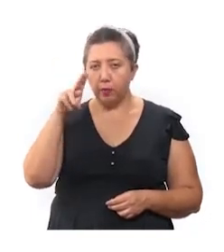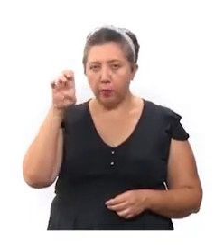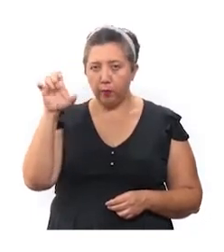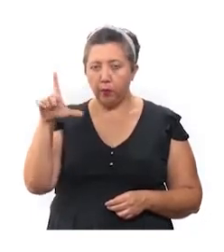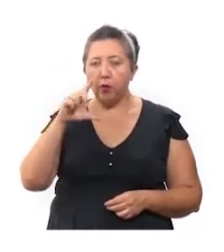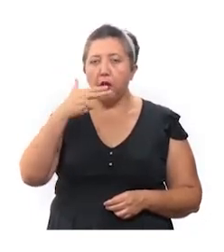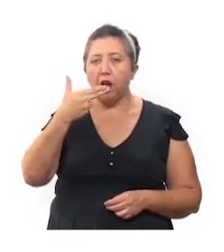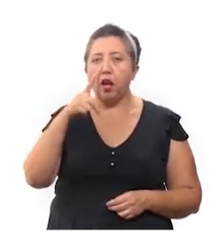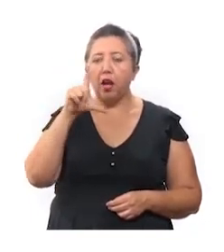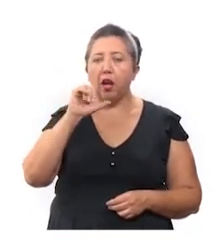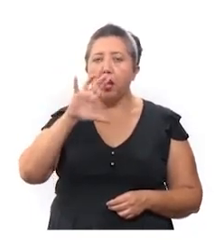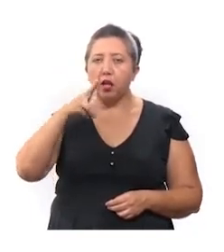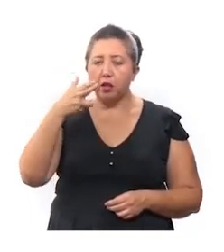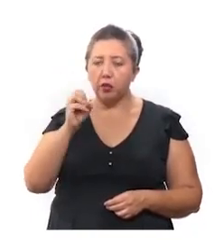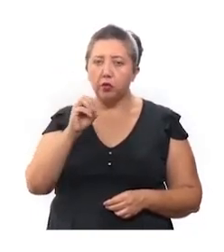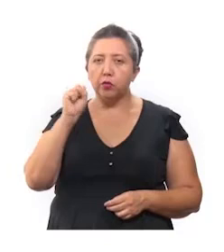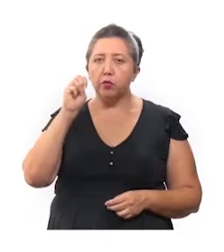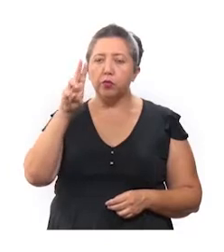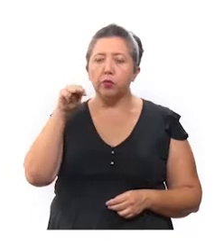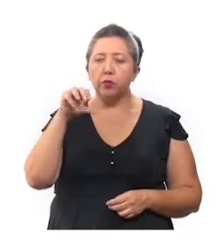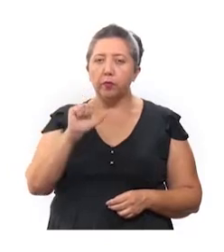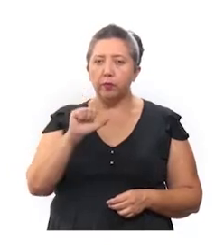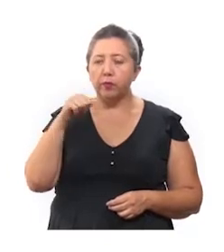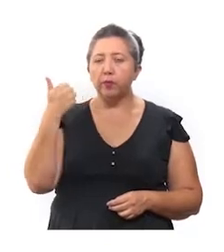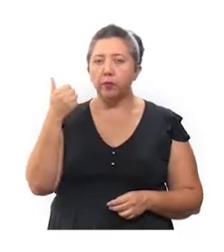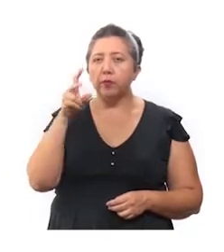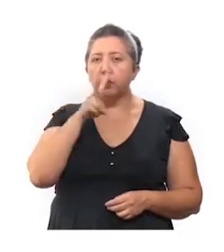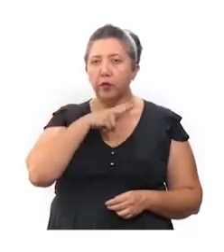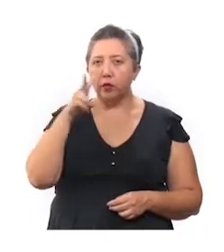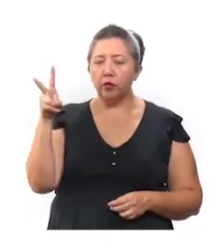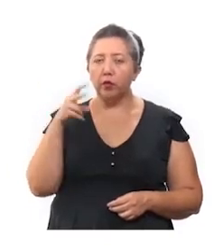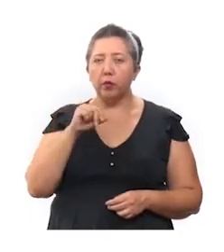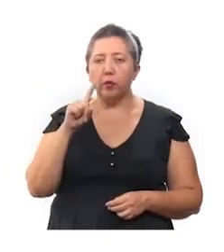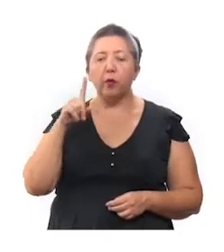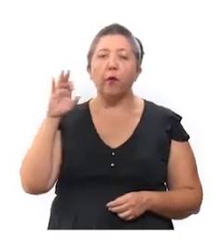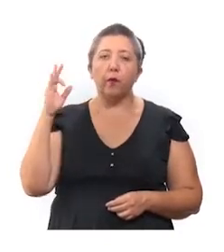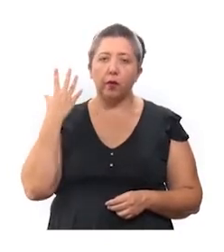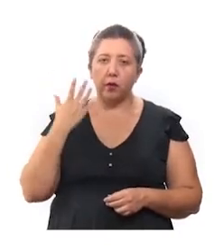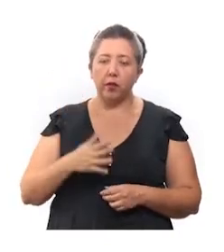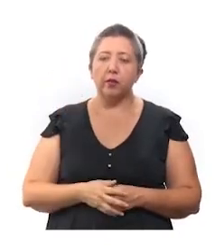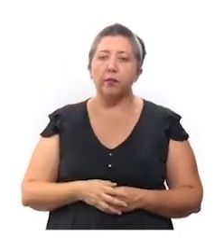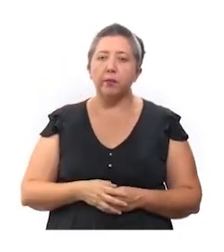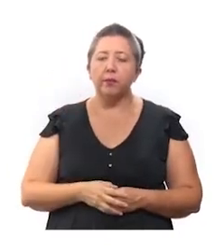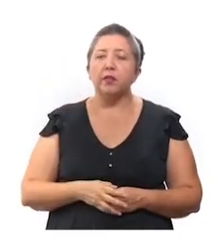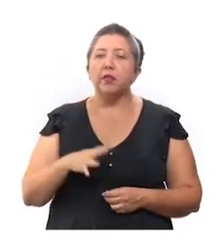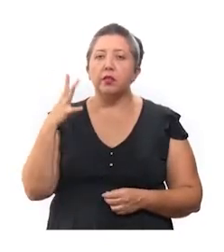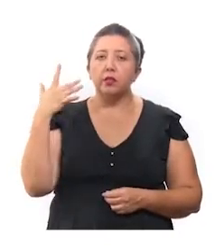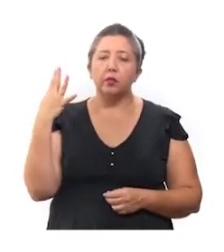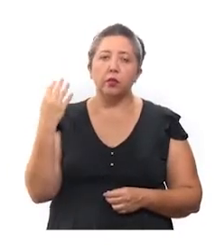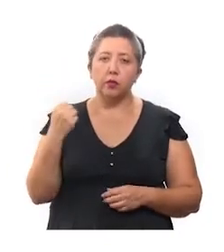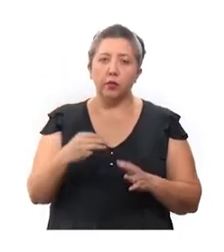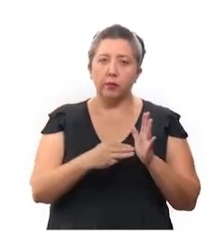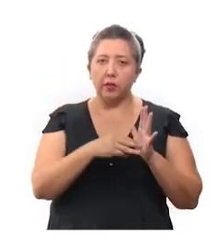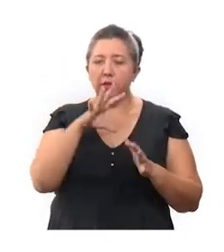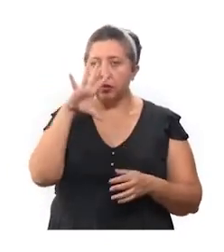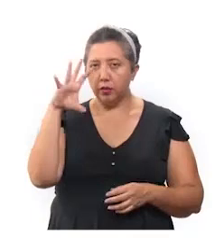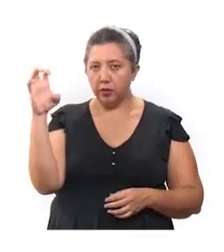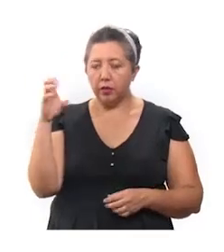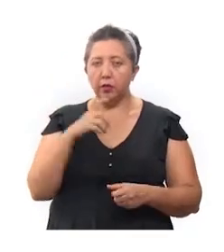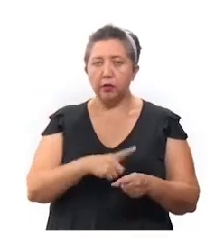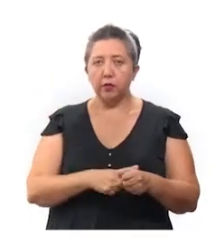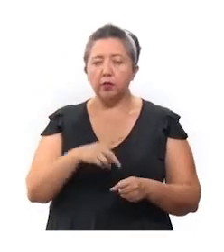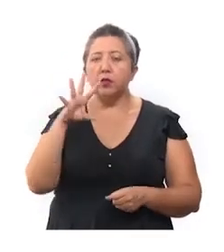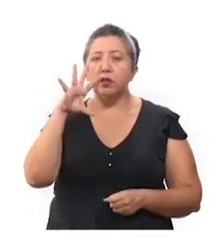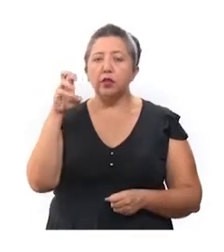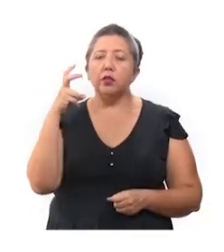Tzoncahuich, Jalachó, Sellé, Suma, Teabo, Tzucacá, Valladolid y 1 foráneo. De los 59.500 casos